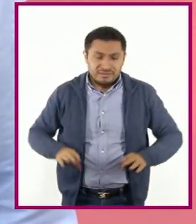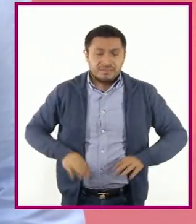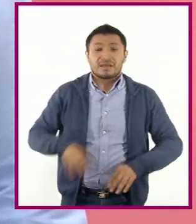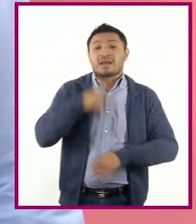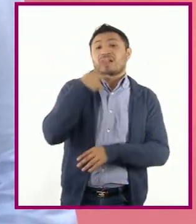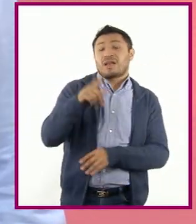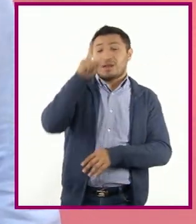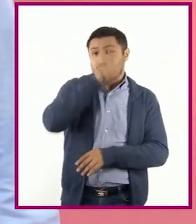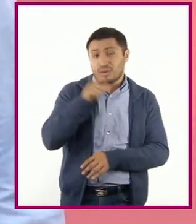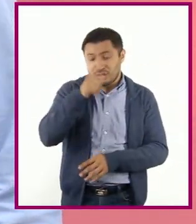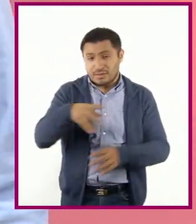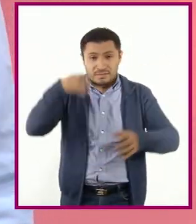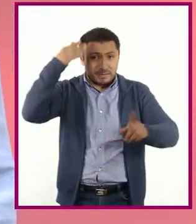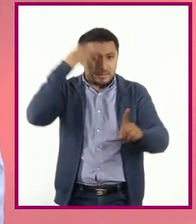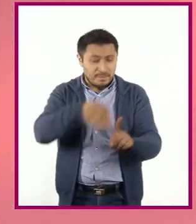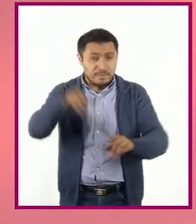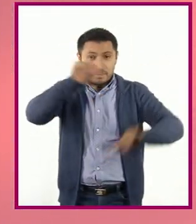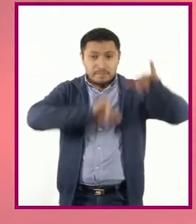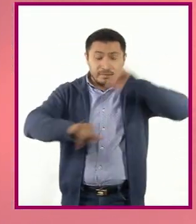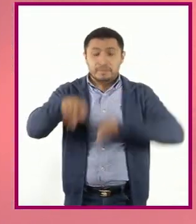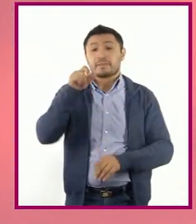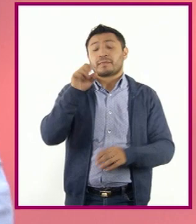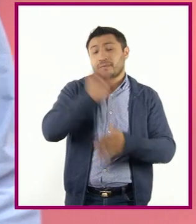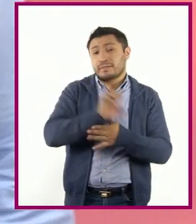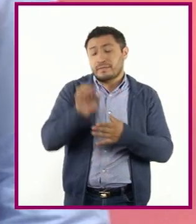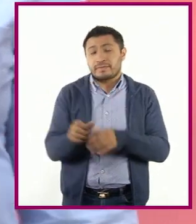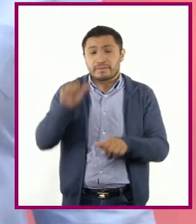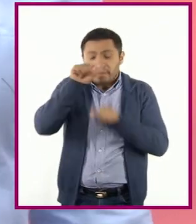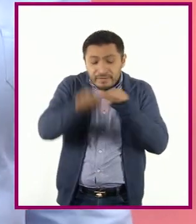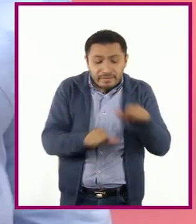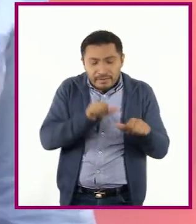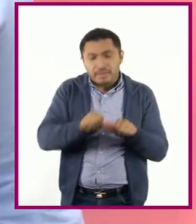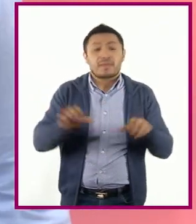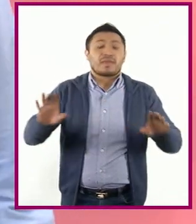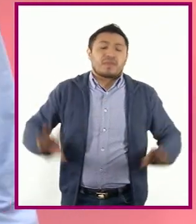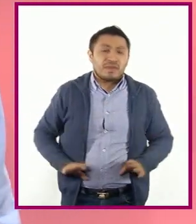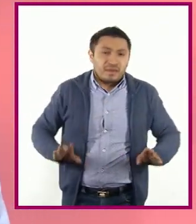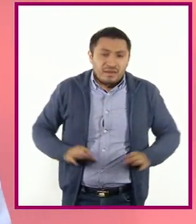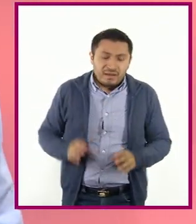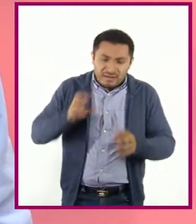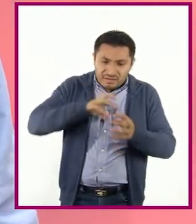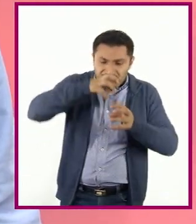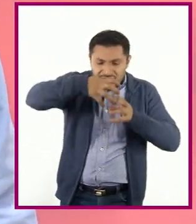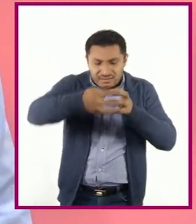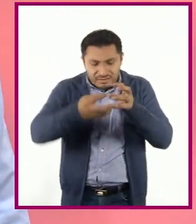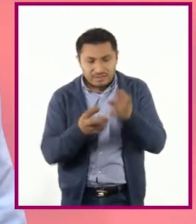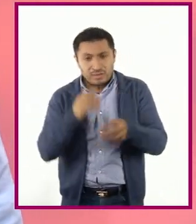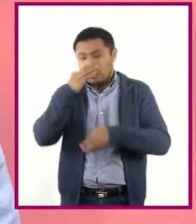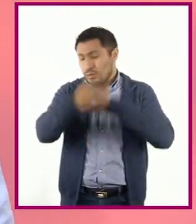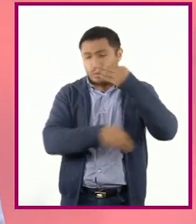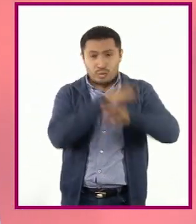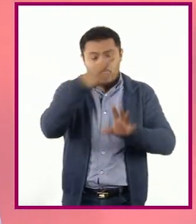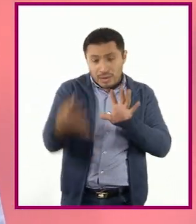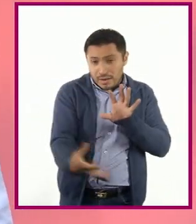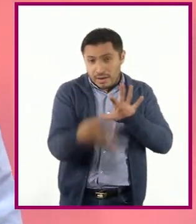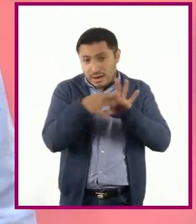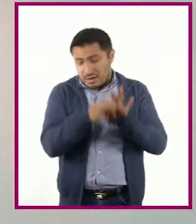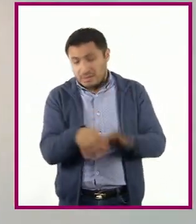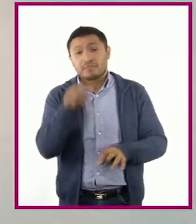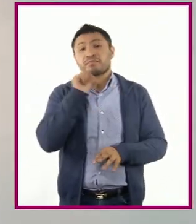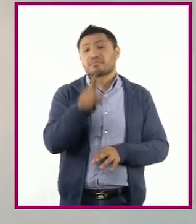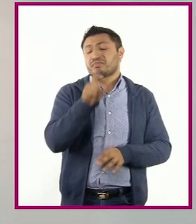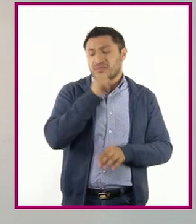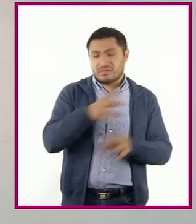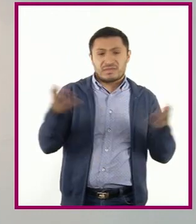lenguaje. Por lo tanto, en los átomos de elementos, moléculas de elementos y compuestos, así como